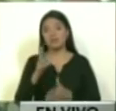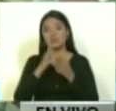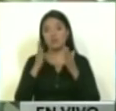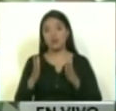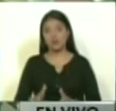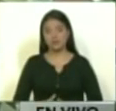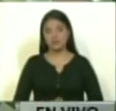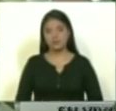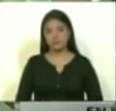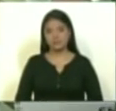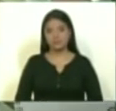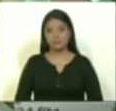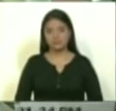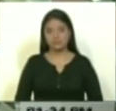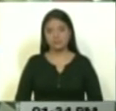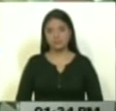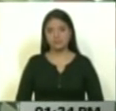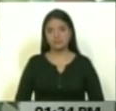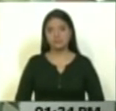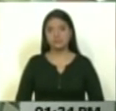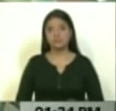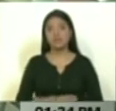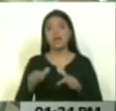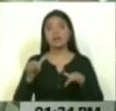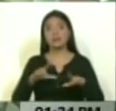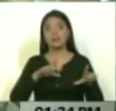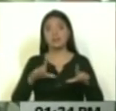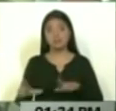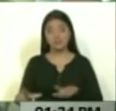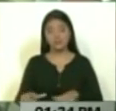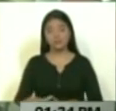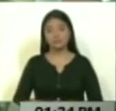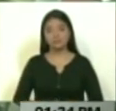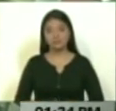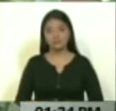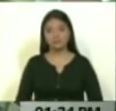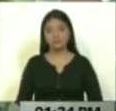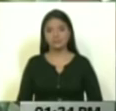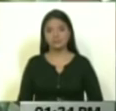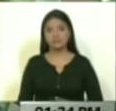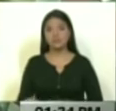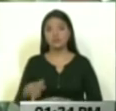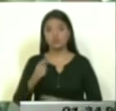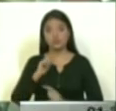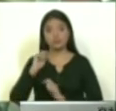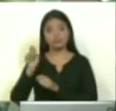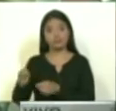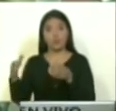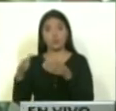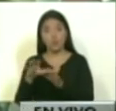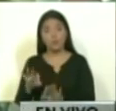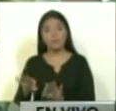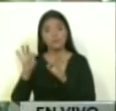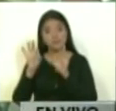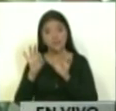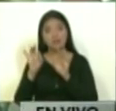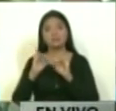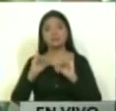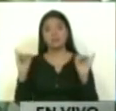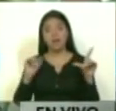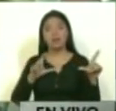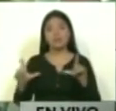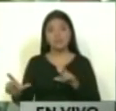Universitaria. Y ya tenemos listo, yo he encargado un equipo muy especial, ya tenemos listo